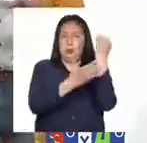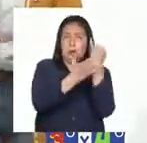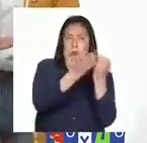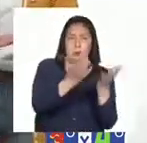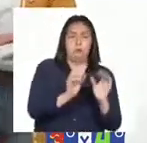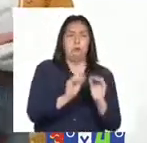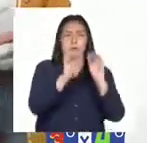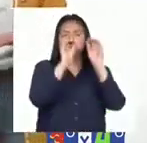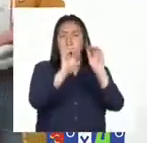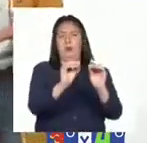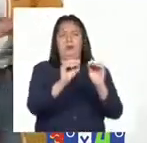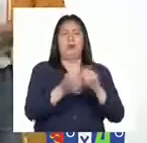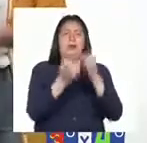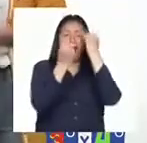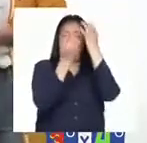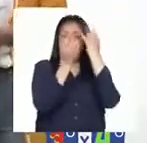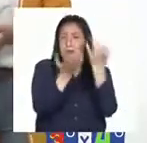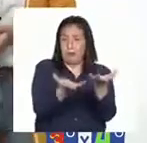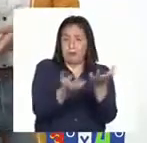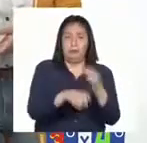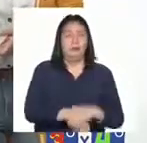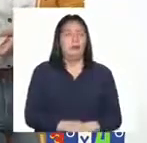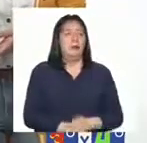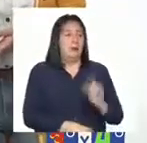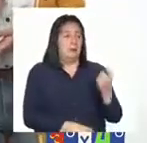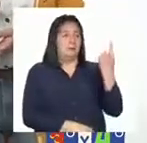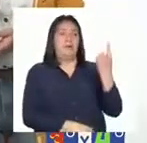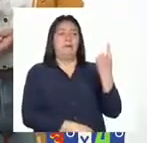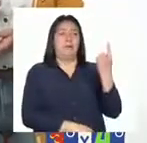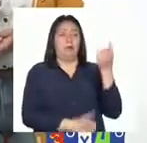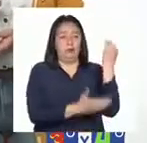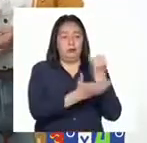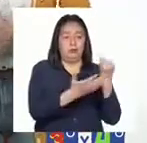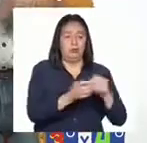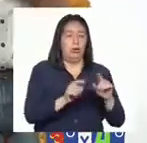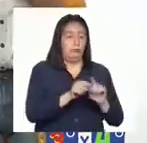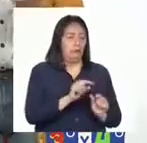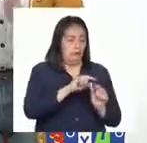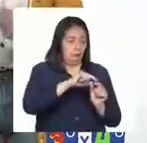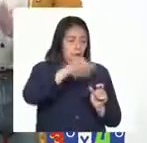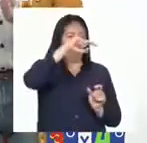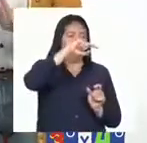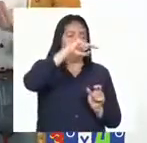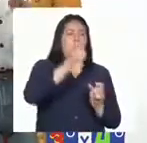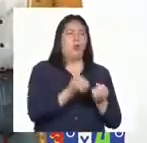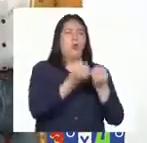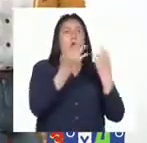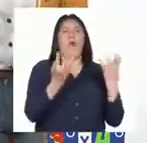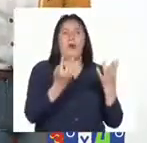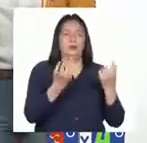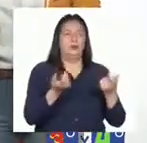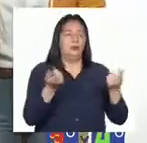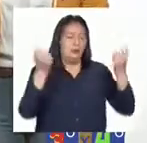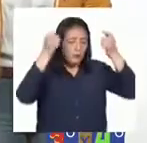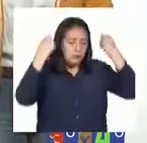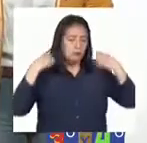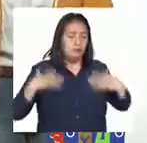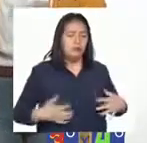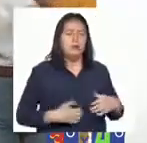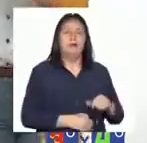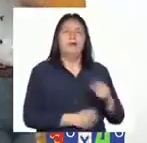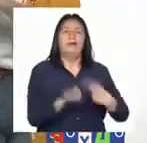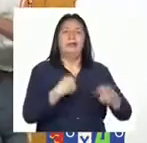el que colocaron la información que tenían. Primero, dibujaron una barra para representar la cantidad de ponchos que vendió